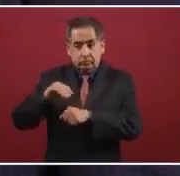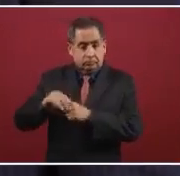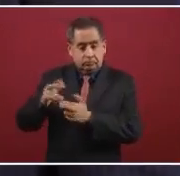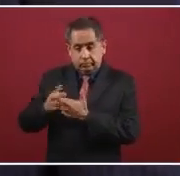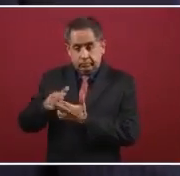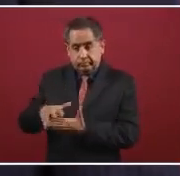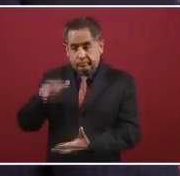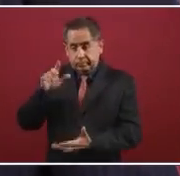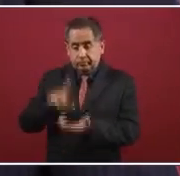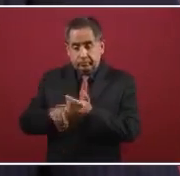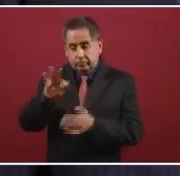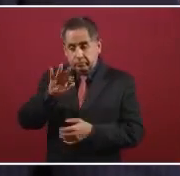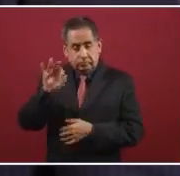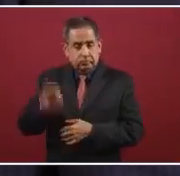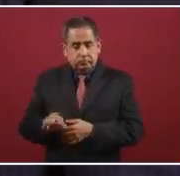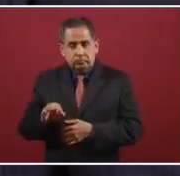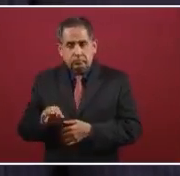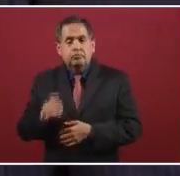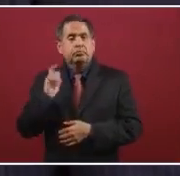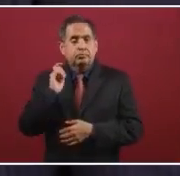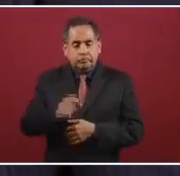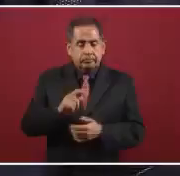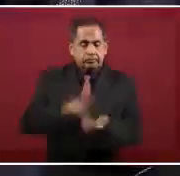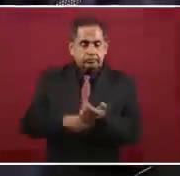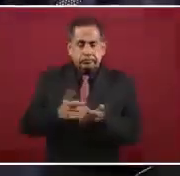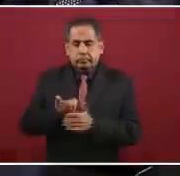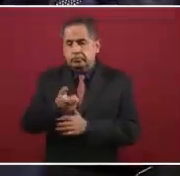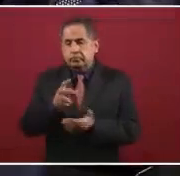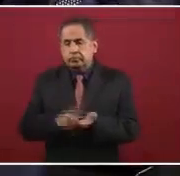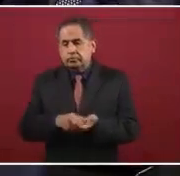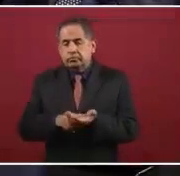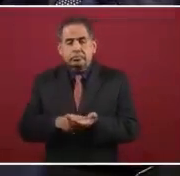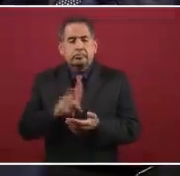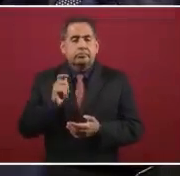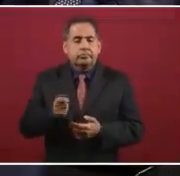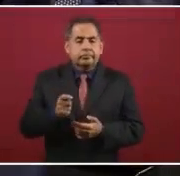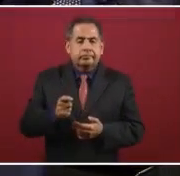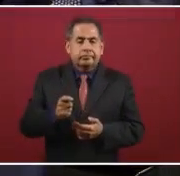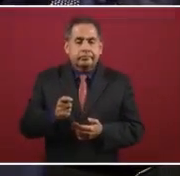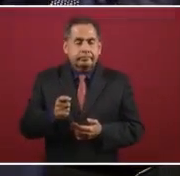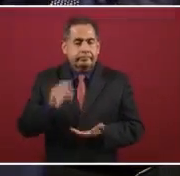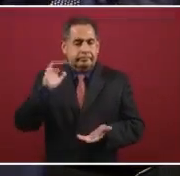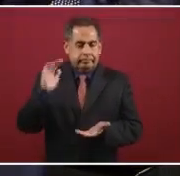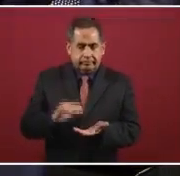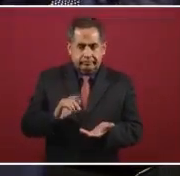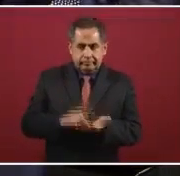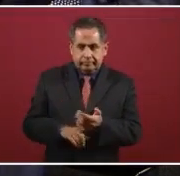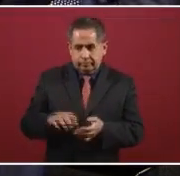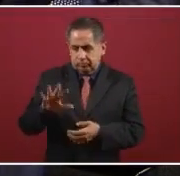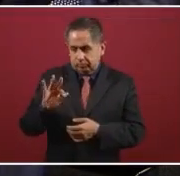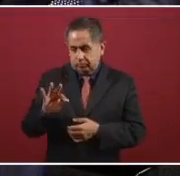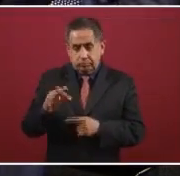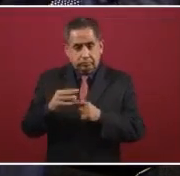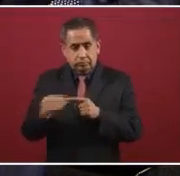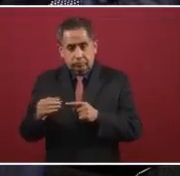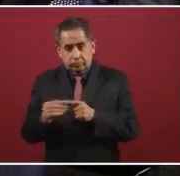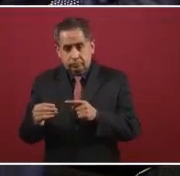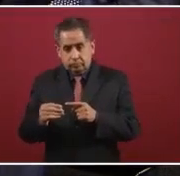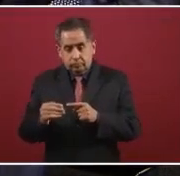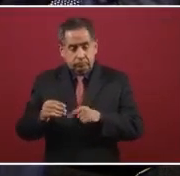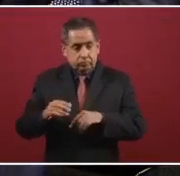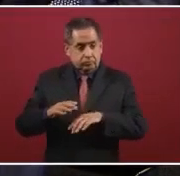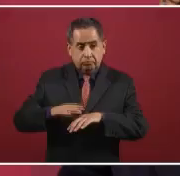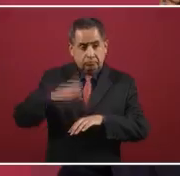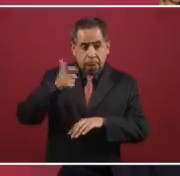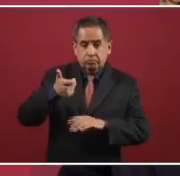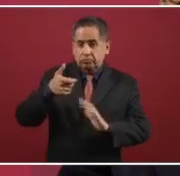volumen 40%, entonces ese aumento de volumen baja a 40 centavos, es decir, no es mayor el